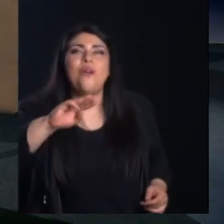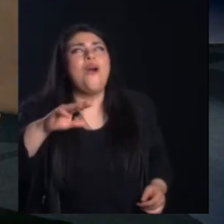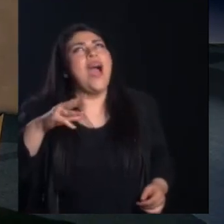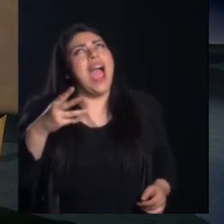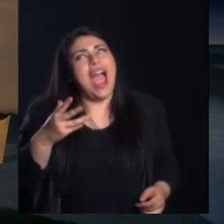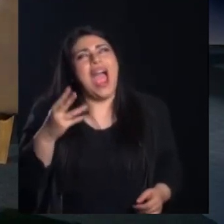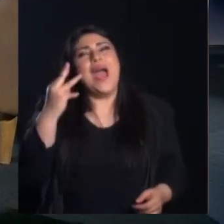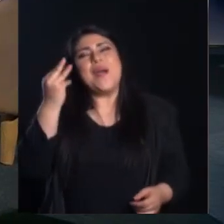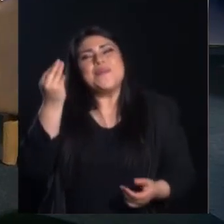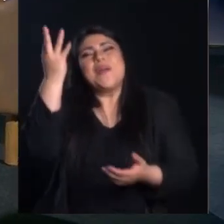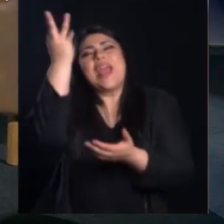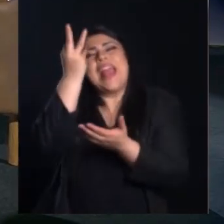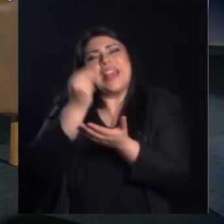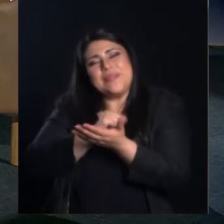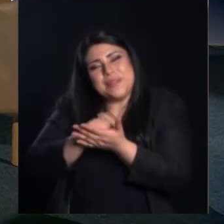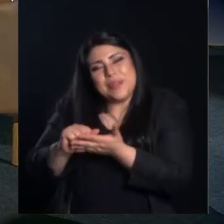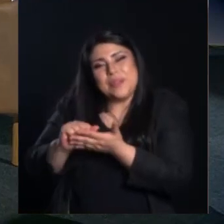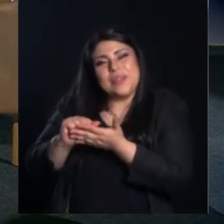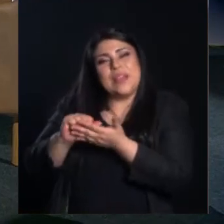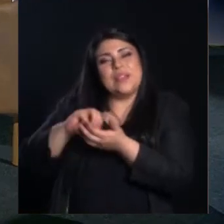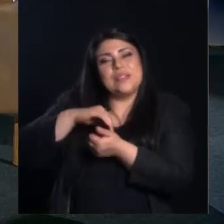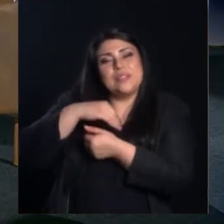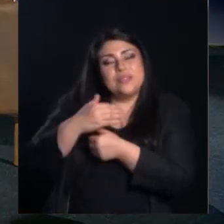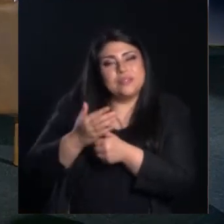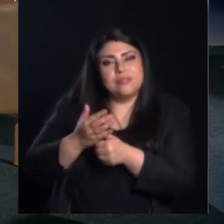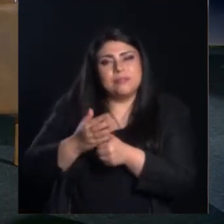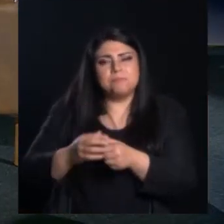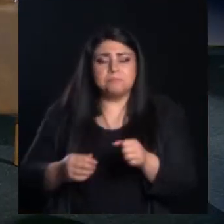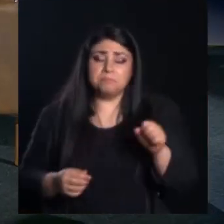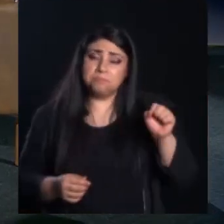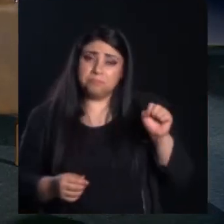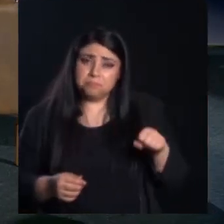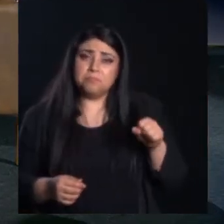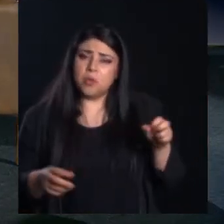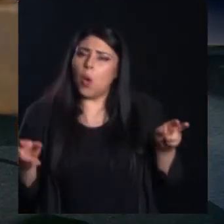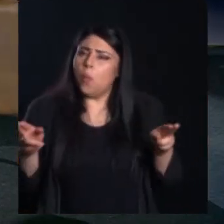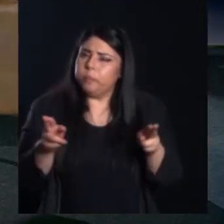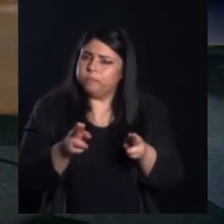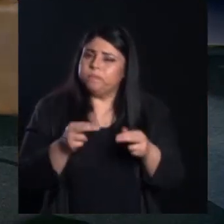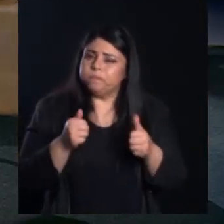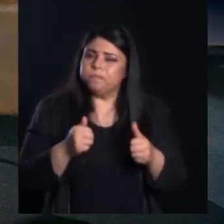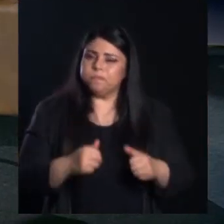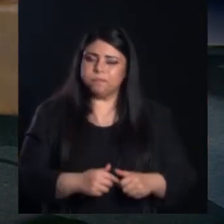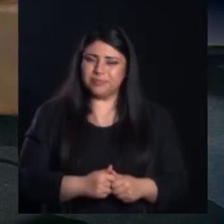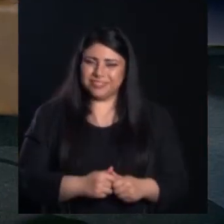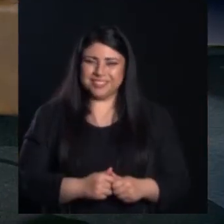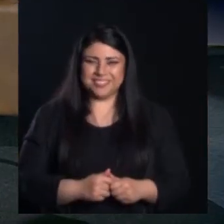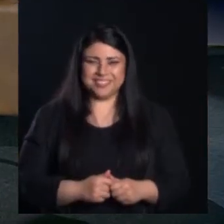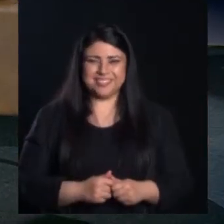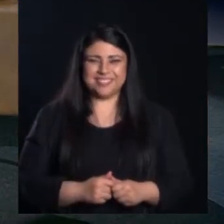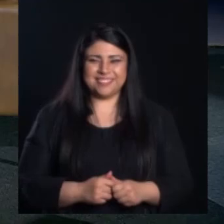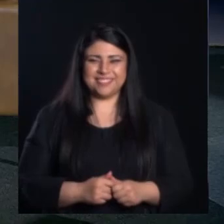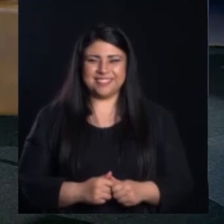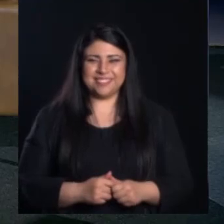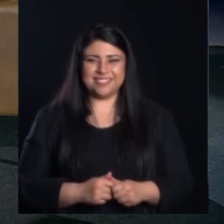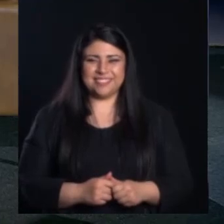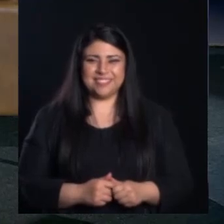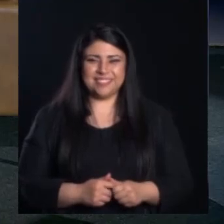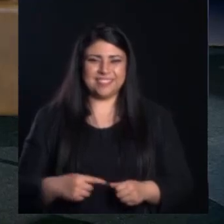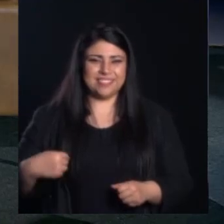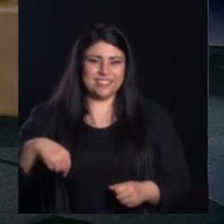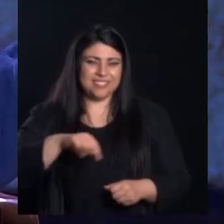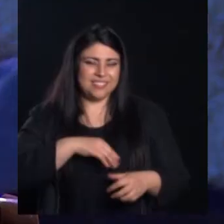sobre nuestras vidas si creo que él ha asumido muy bien lo que tratamos de